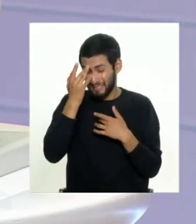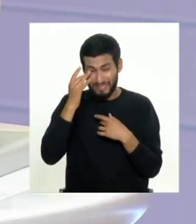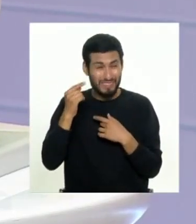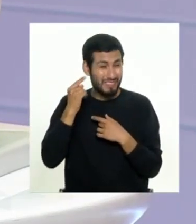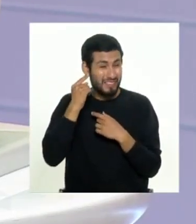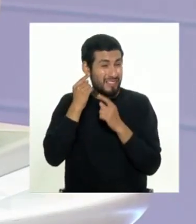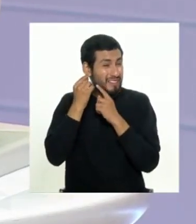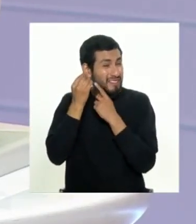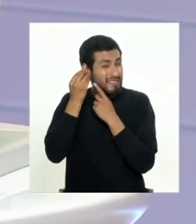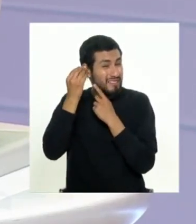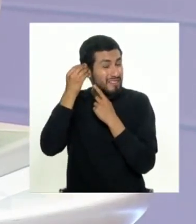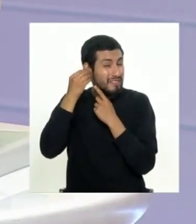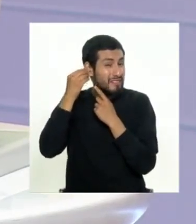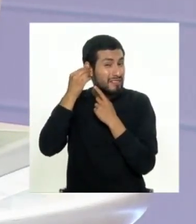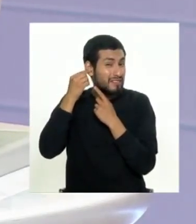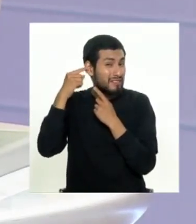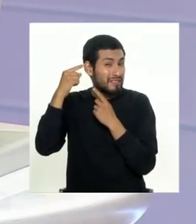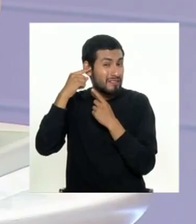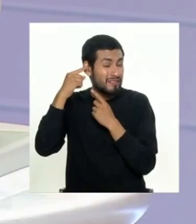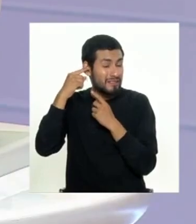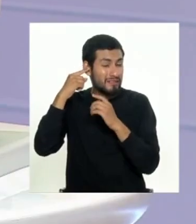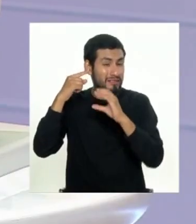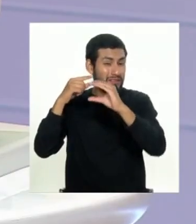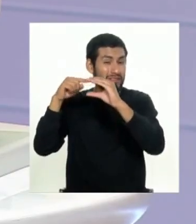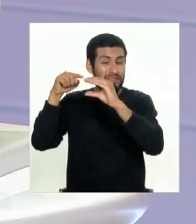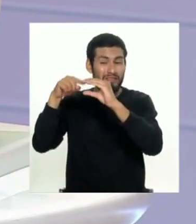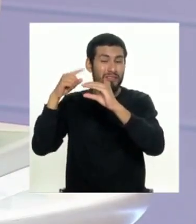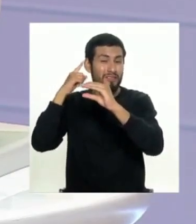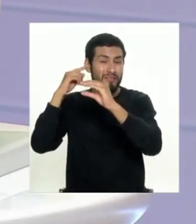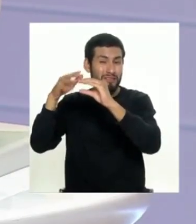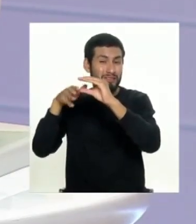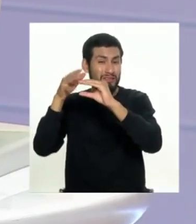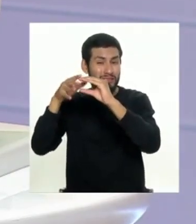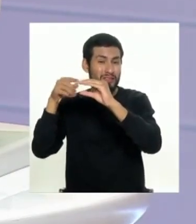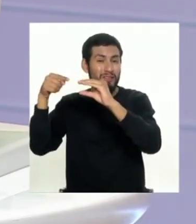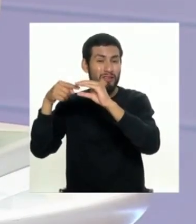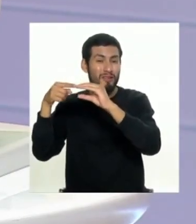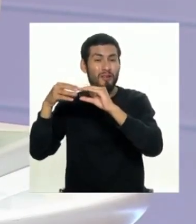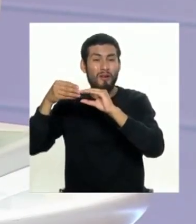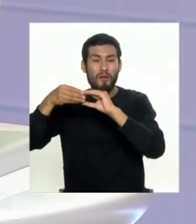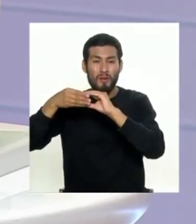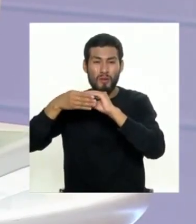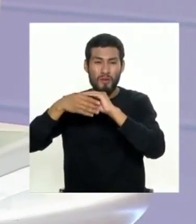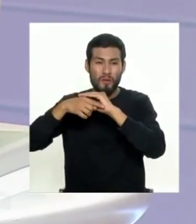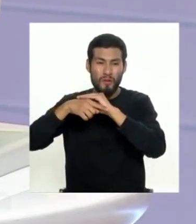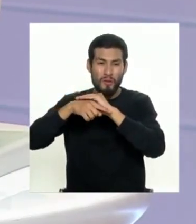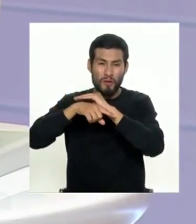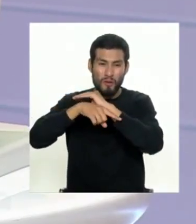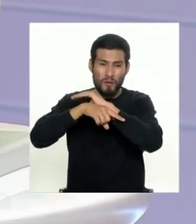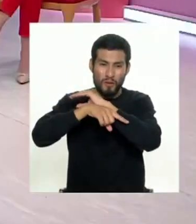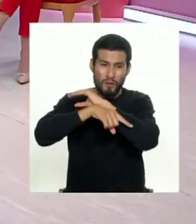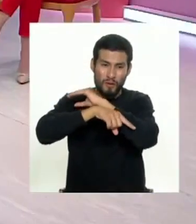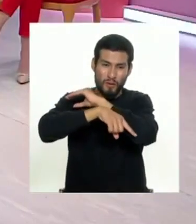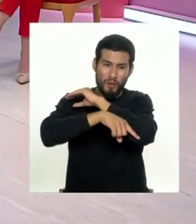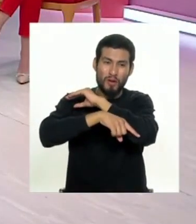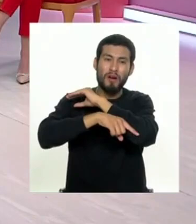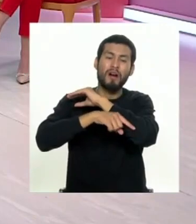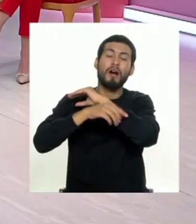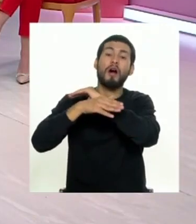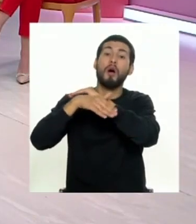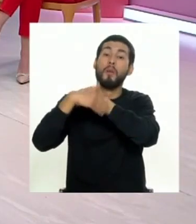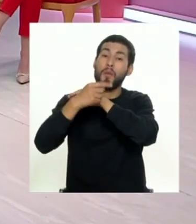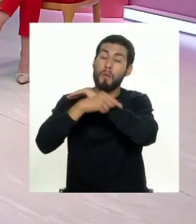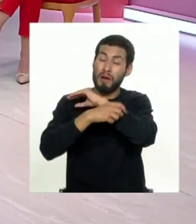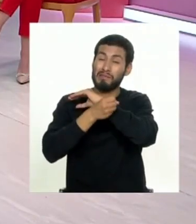vaya desde esta región o que suba desde la nariz hasta el oído interno y que pueda ocasionarnos pues una